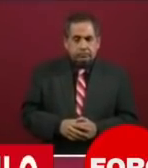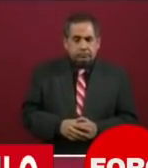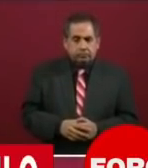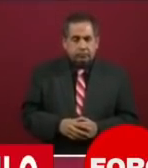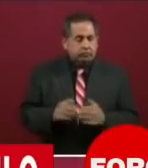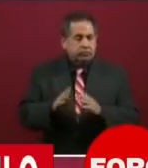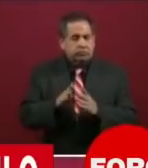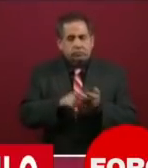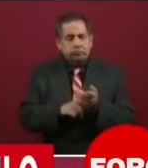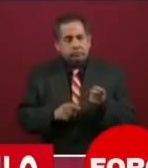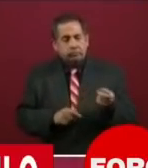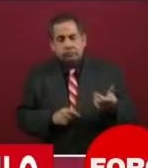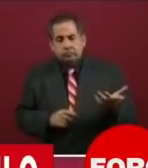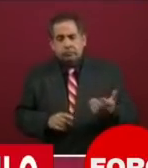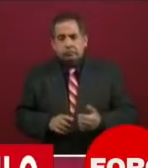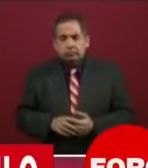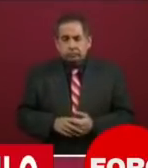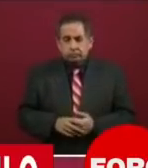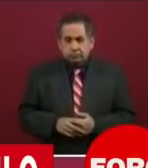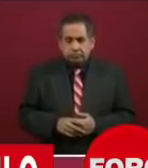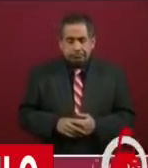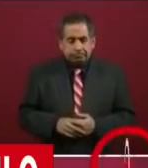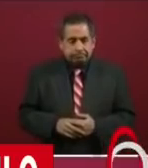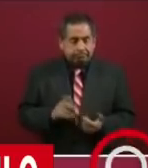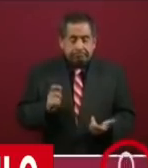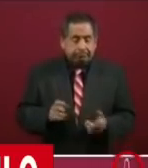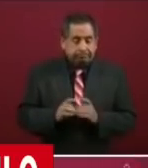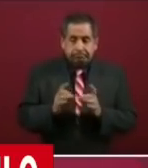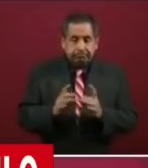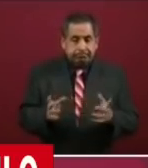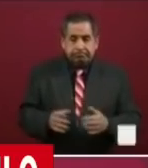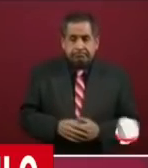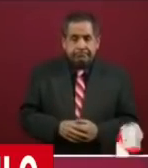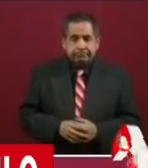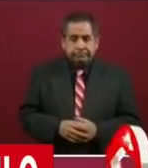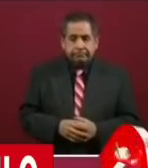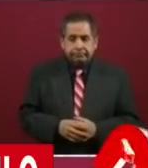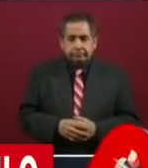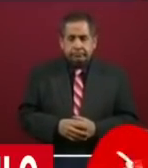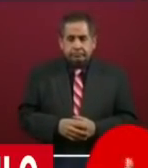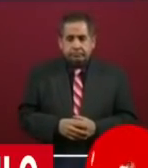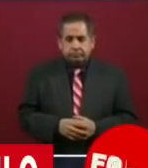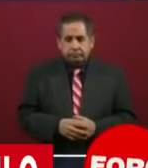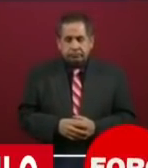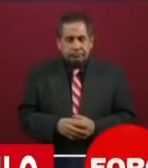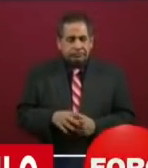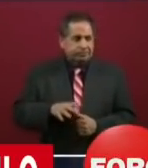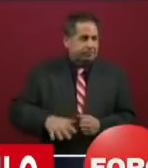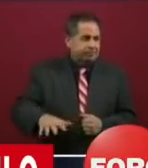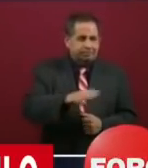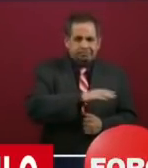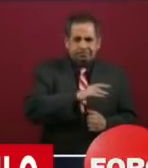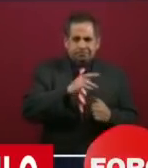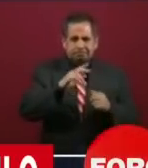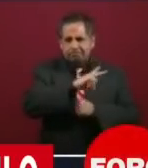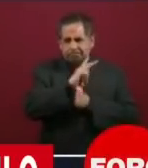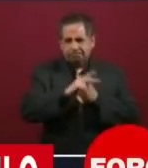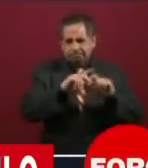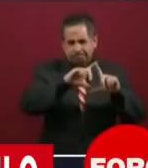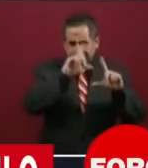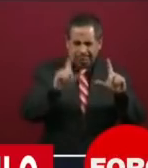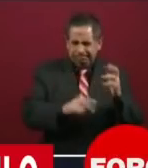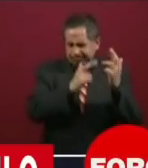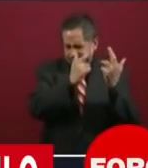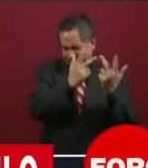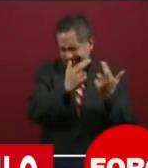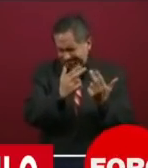la número uno dijo que para atender ese problema no se escatiman recursos consideró que los problemas de violencia en el país no